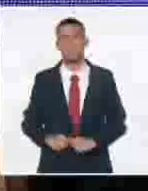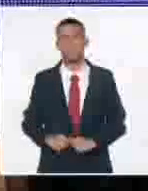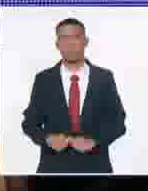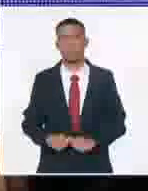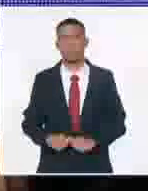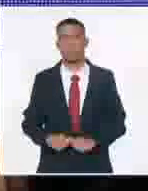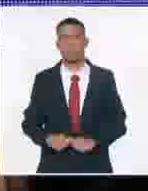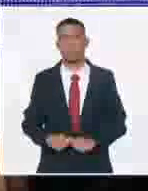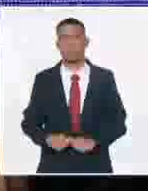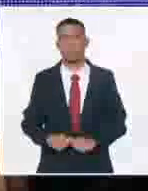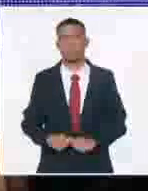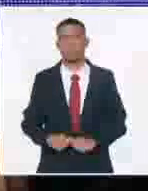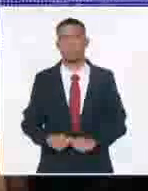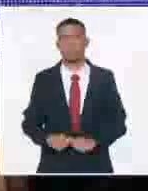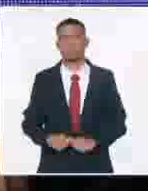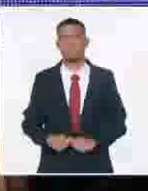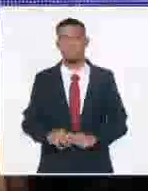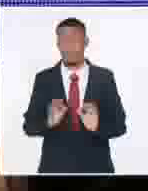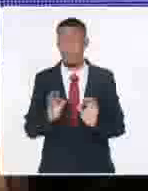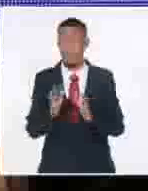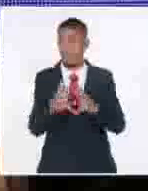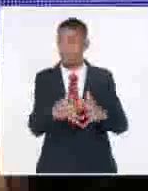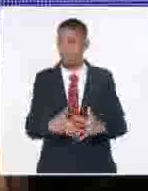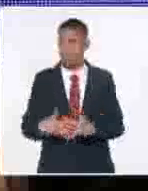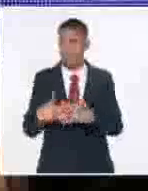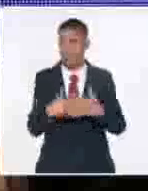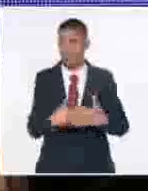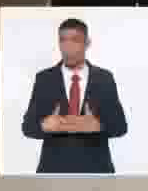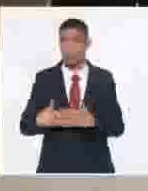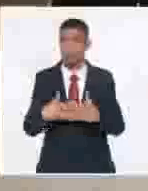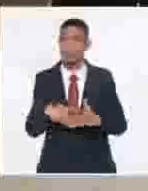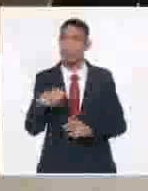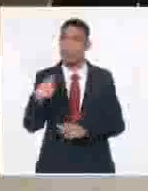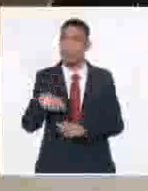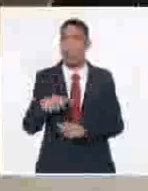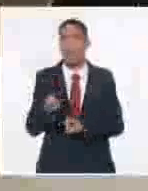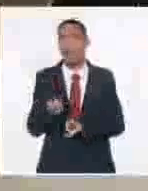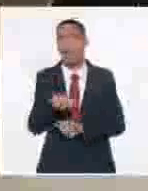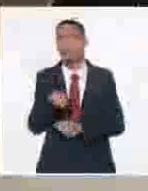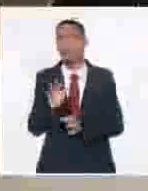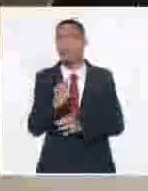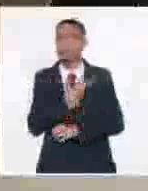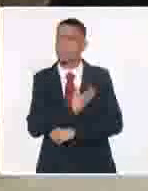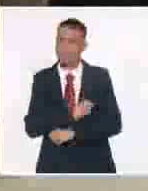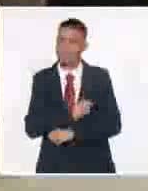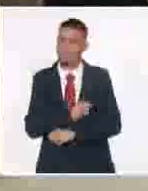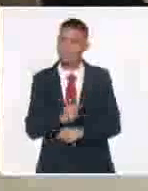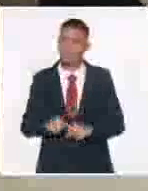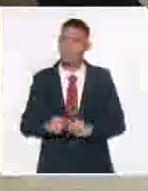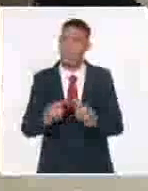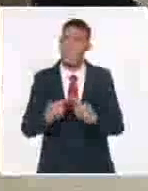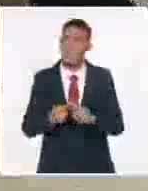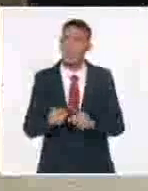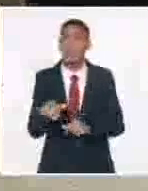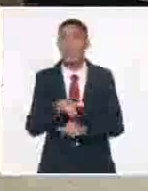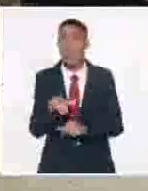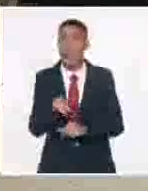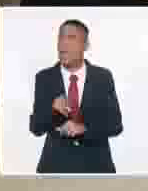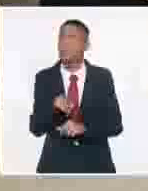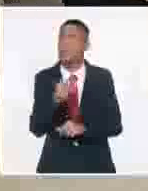Esta decisión del gobierno de los Estados Unidos no solo es lamentable, sino también